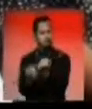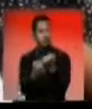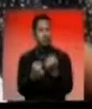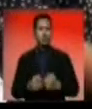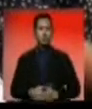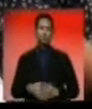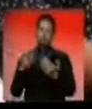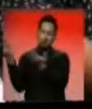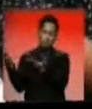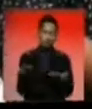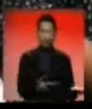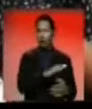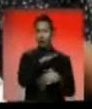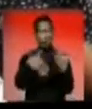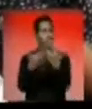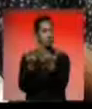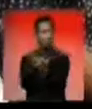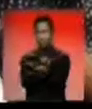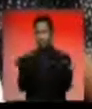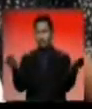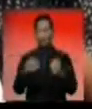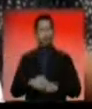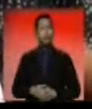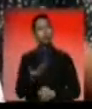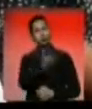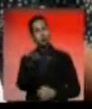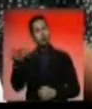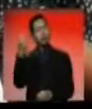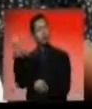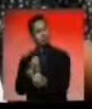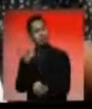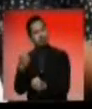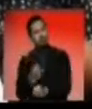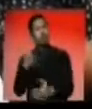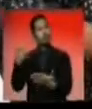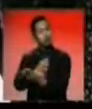Bienvenidos todos ustedes, bienvenidos luchadores de la paz y de la vida.